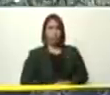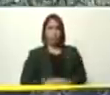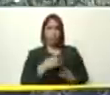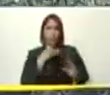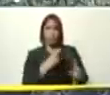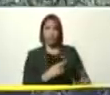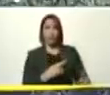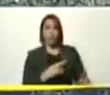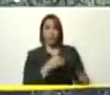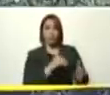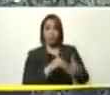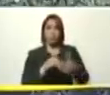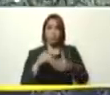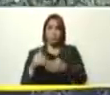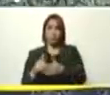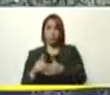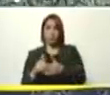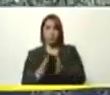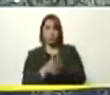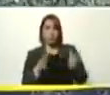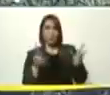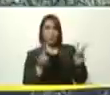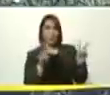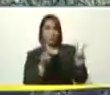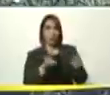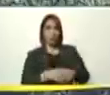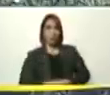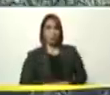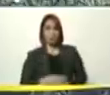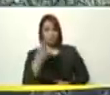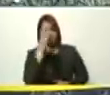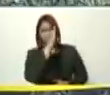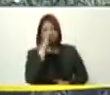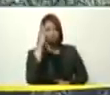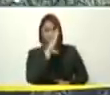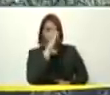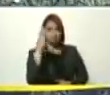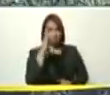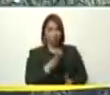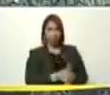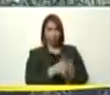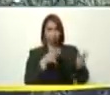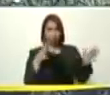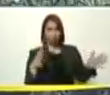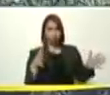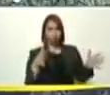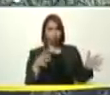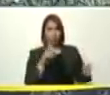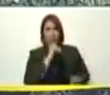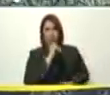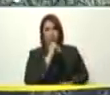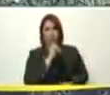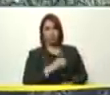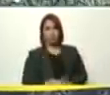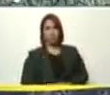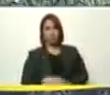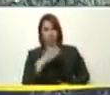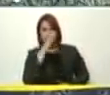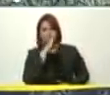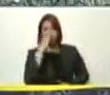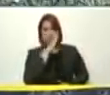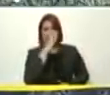resultado electoral. Fue una gran victoria en medio de tremendas dificultades y en medio